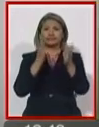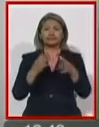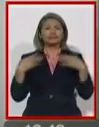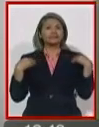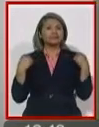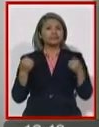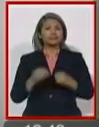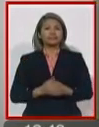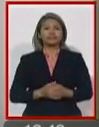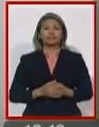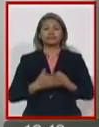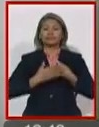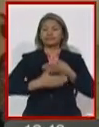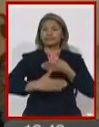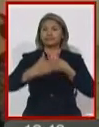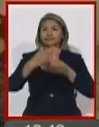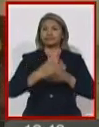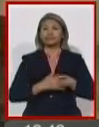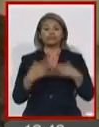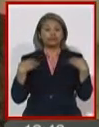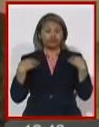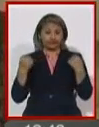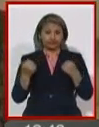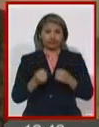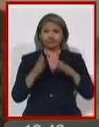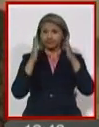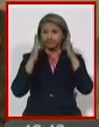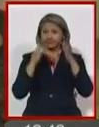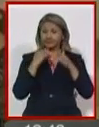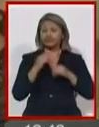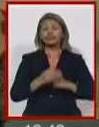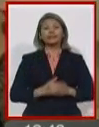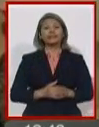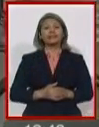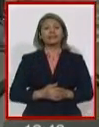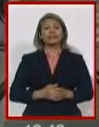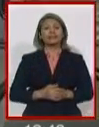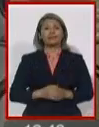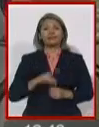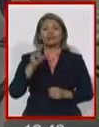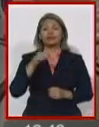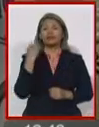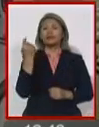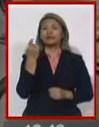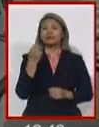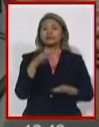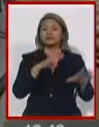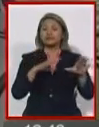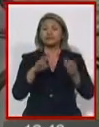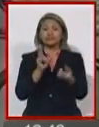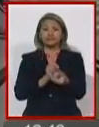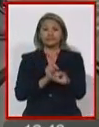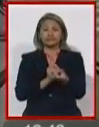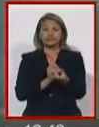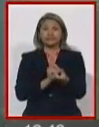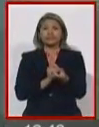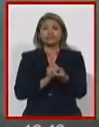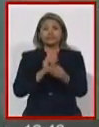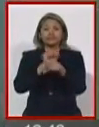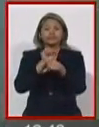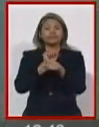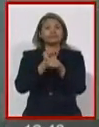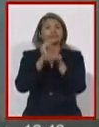en salud que es indefinido. La salud, la atención en salud no es solamente realizada por los médicos.